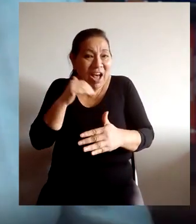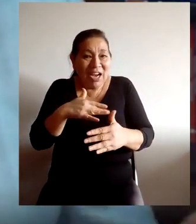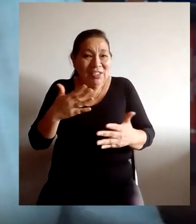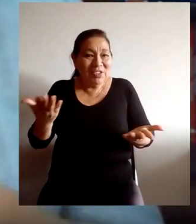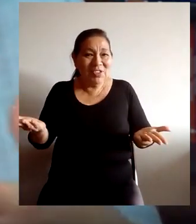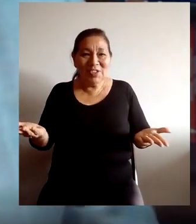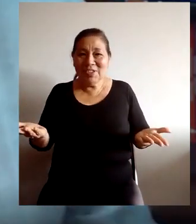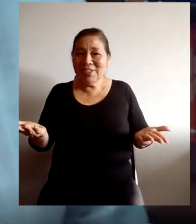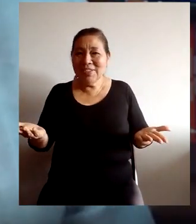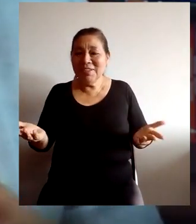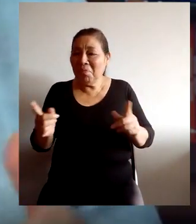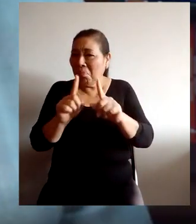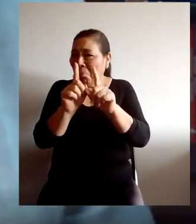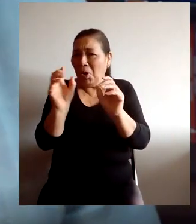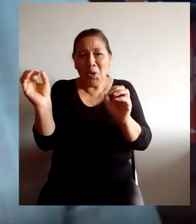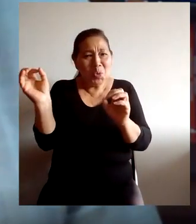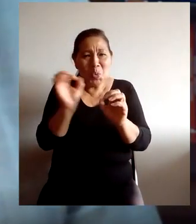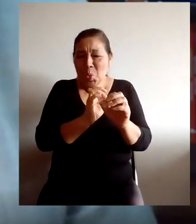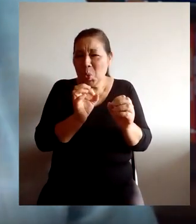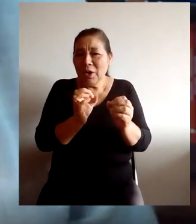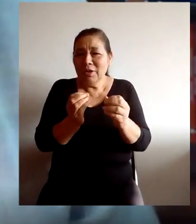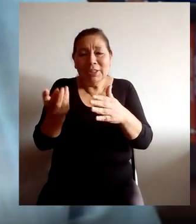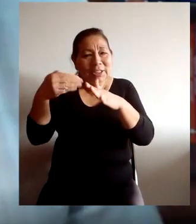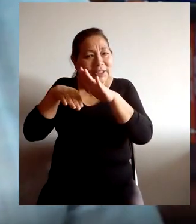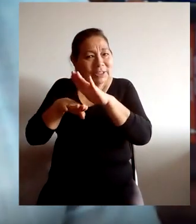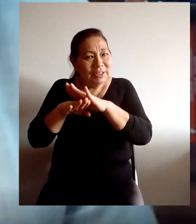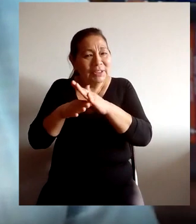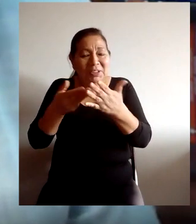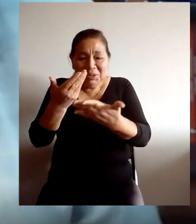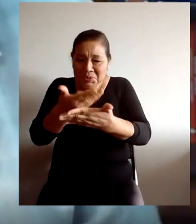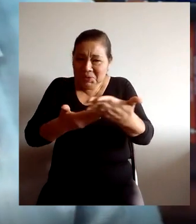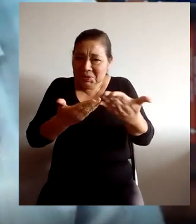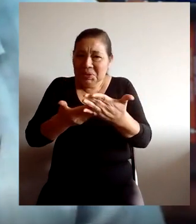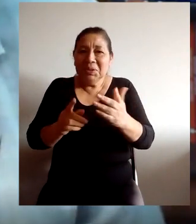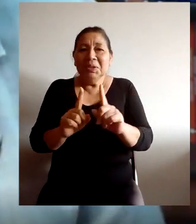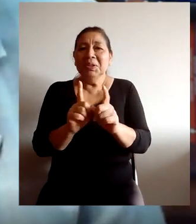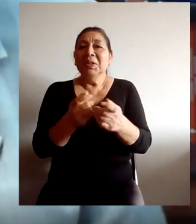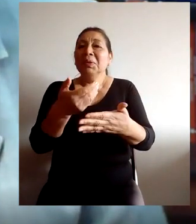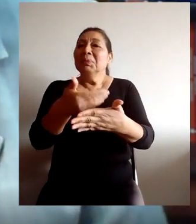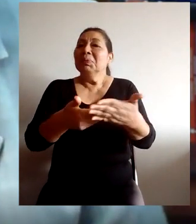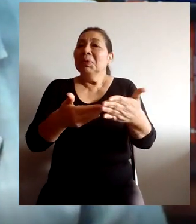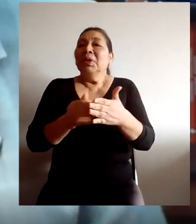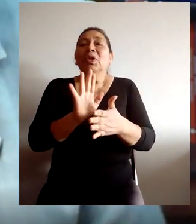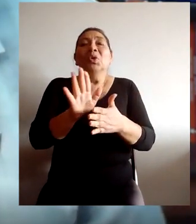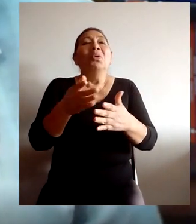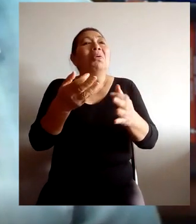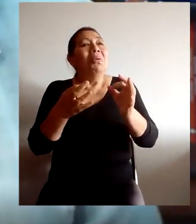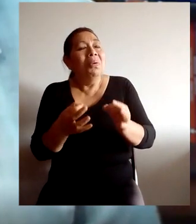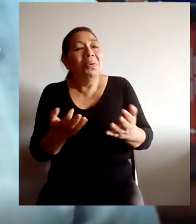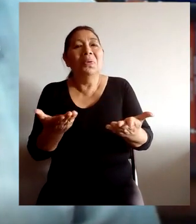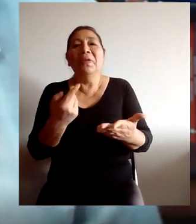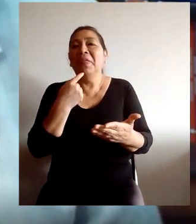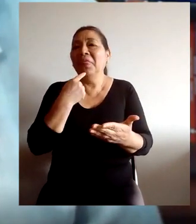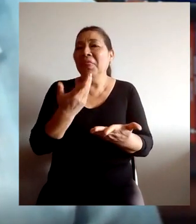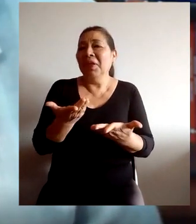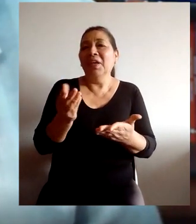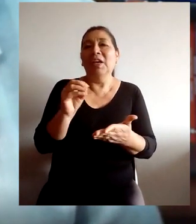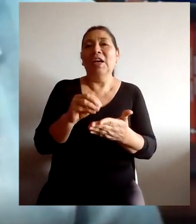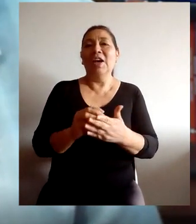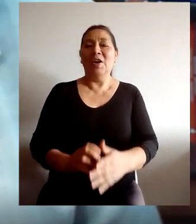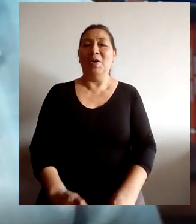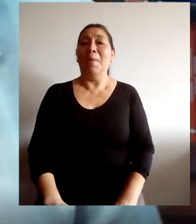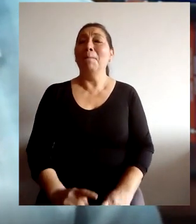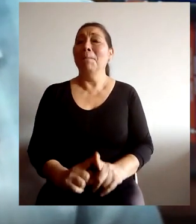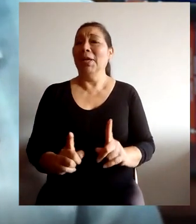el documento en sus falencias según su posición. Entonces, y eso es lo que también advierto